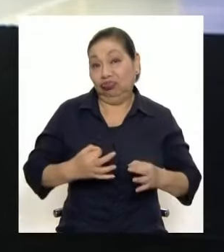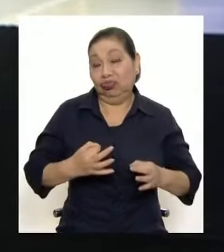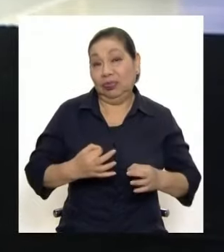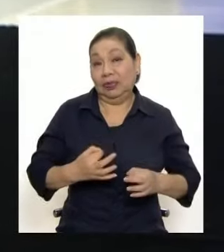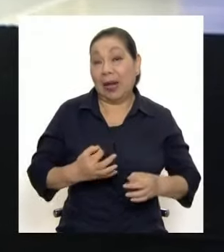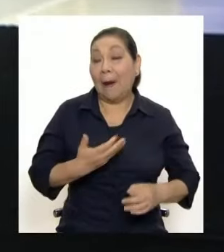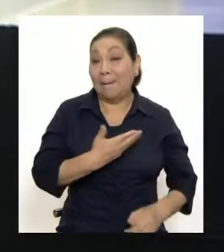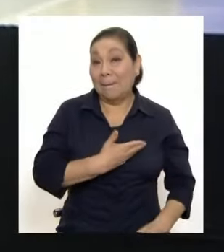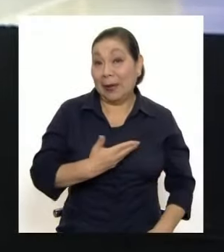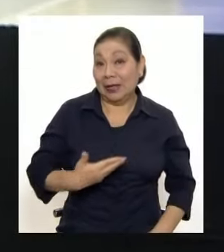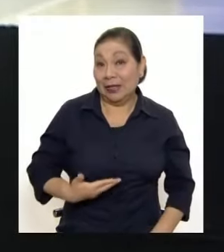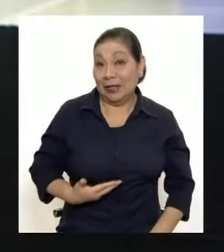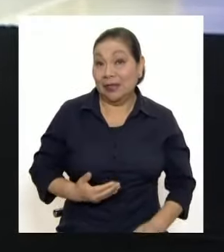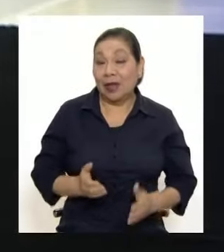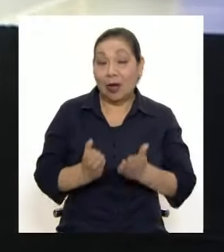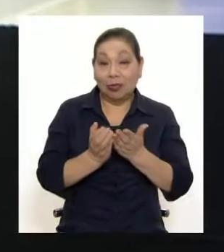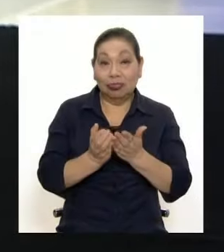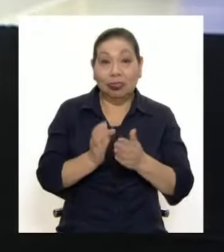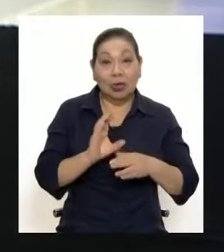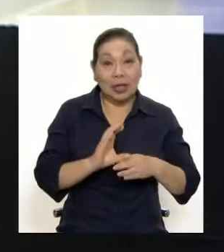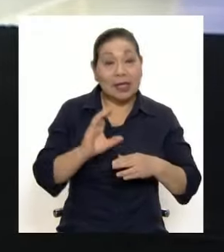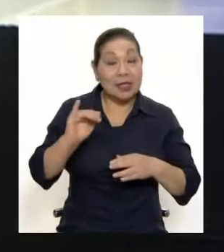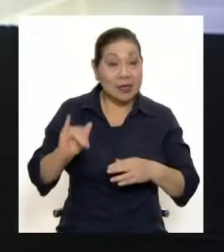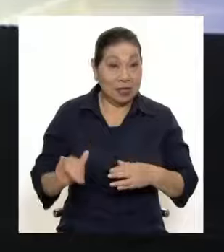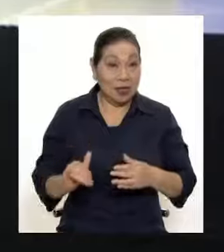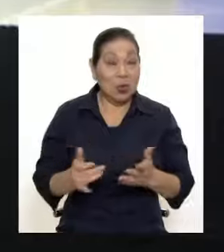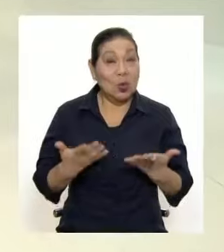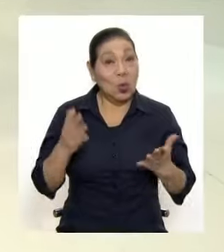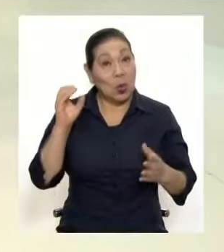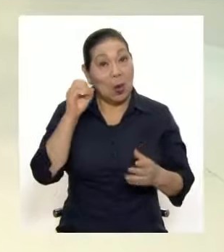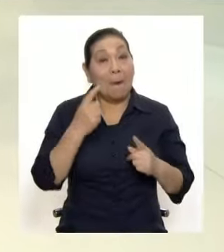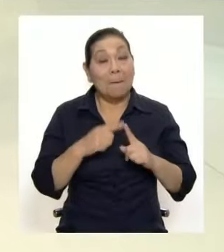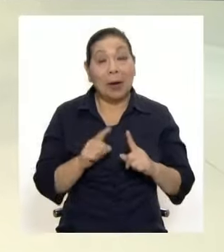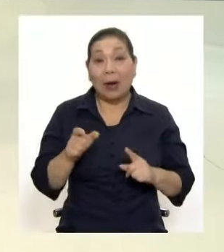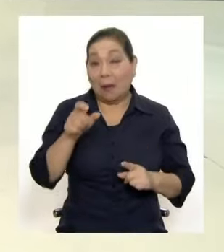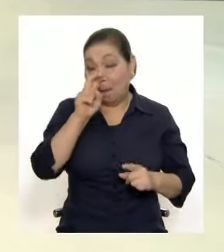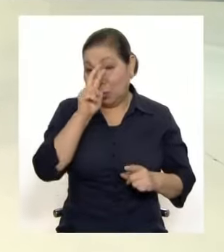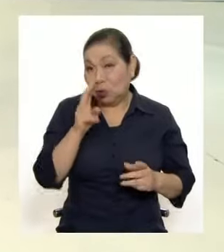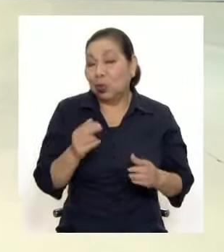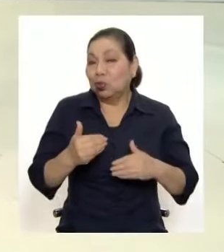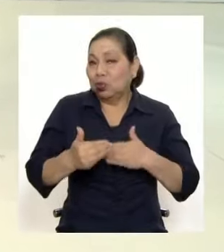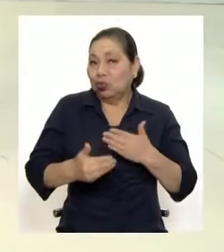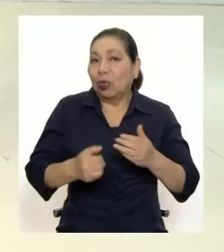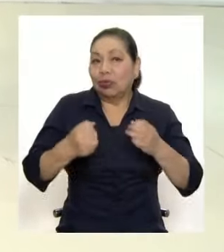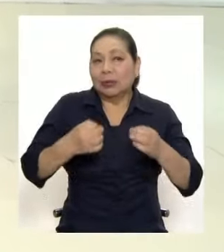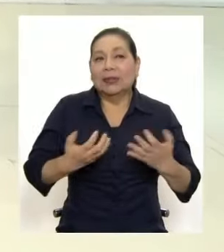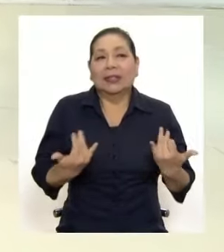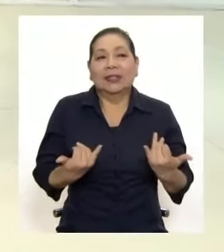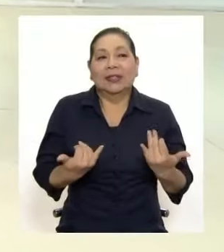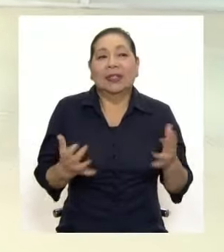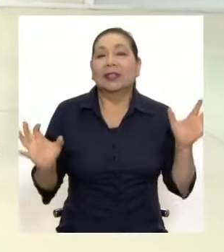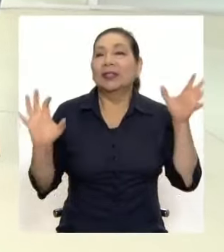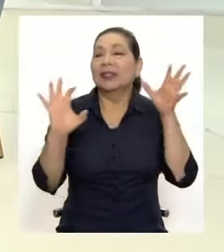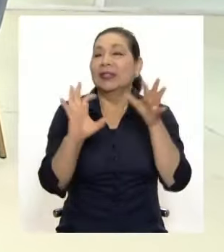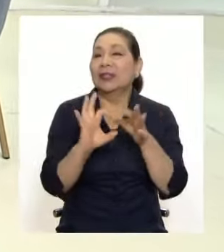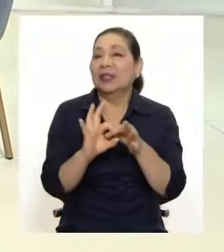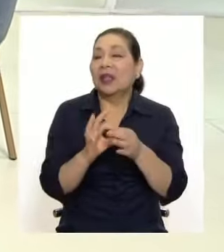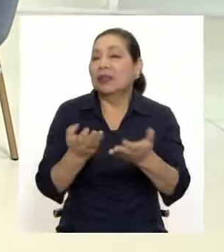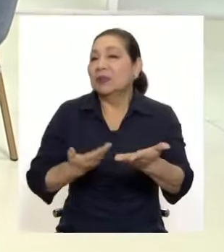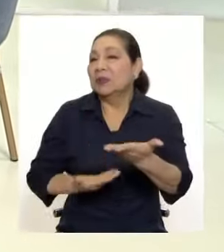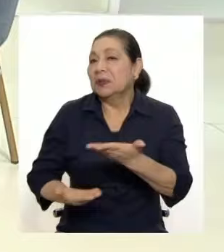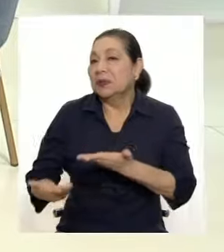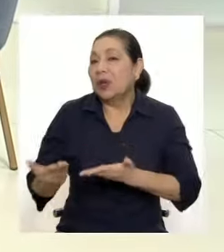shinin está el puerto de chancay Sin embargo Esta es una gran oportunidad para nuestro país para seguir reafirmando estos lazos